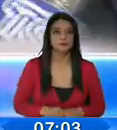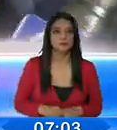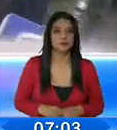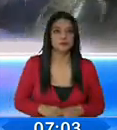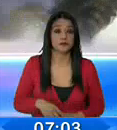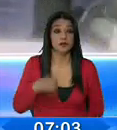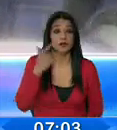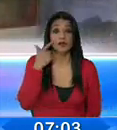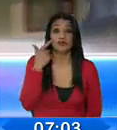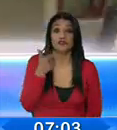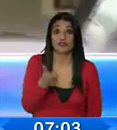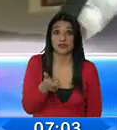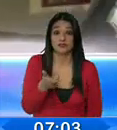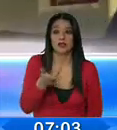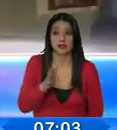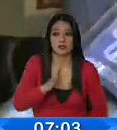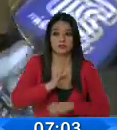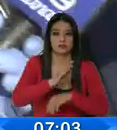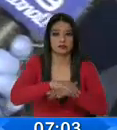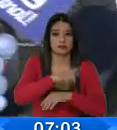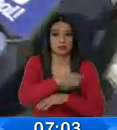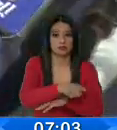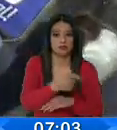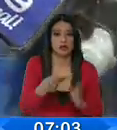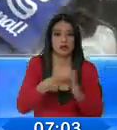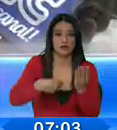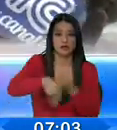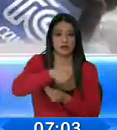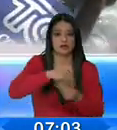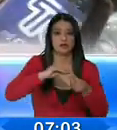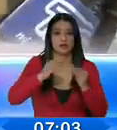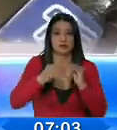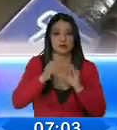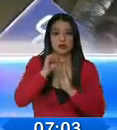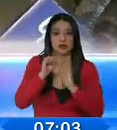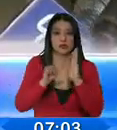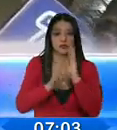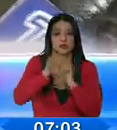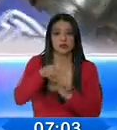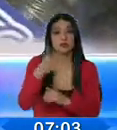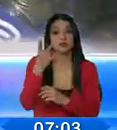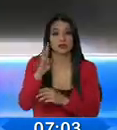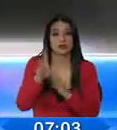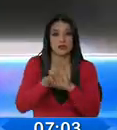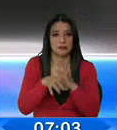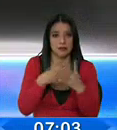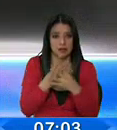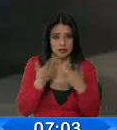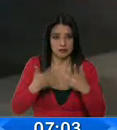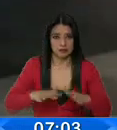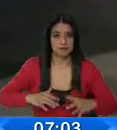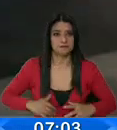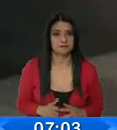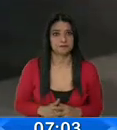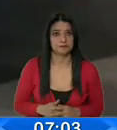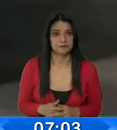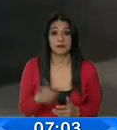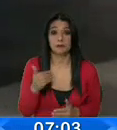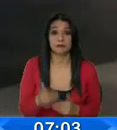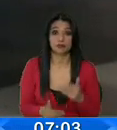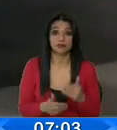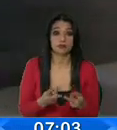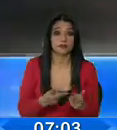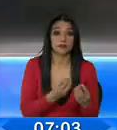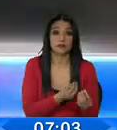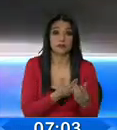formuló cargos por el delito de lavado de activos tipificado en el artículo 317 del Código Orgánico Integral Penal. Dentro del proceso constan informes